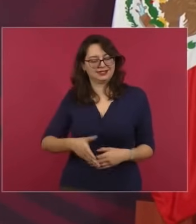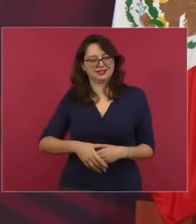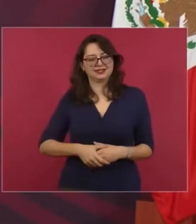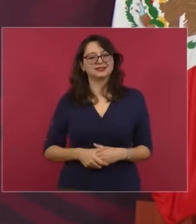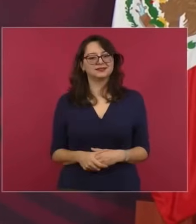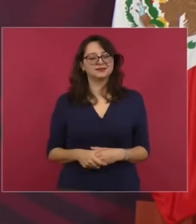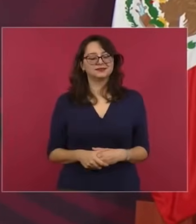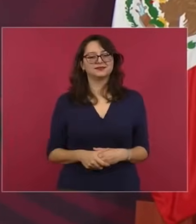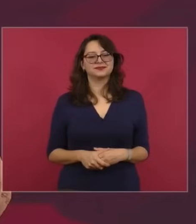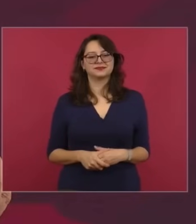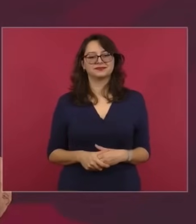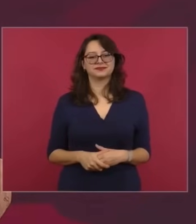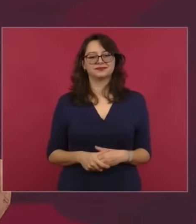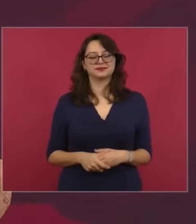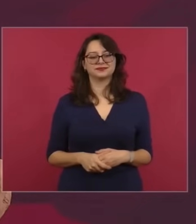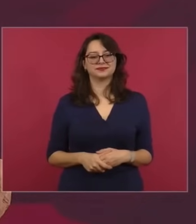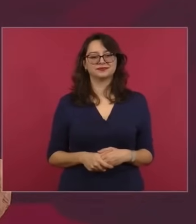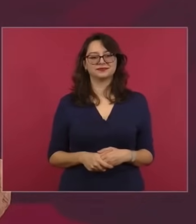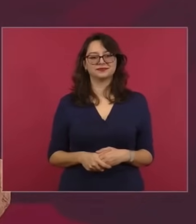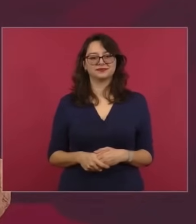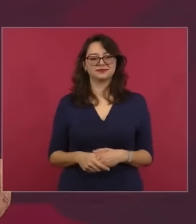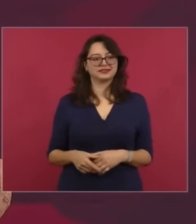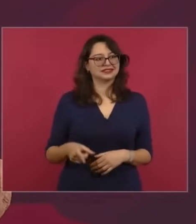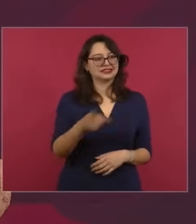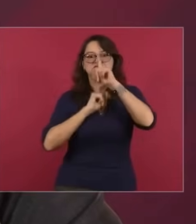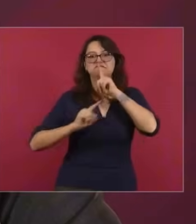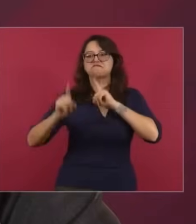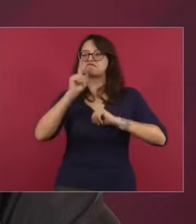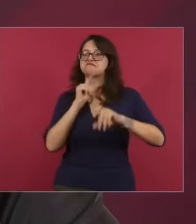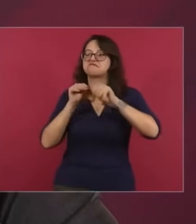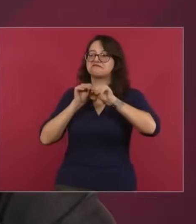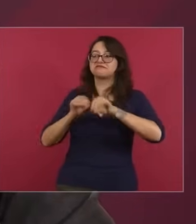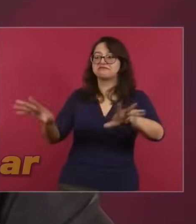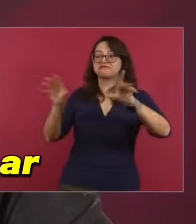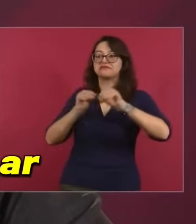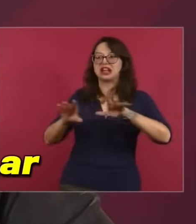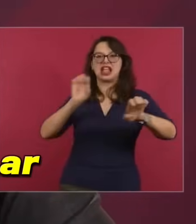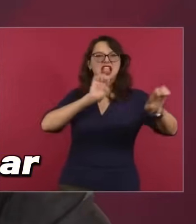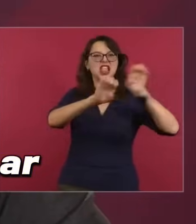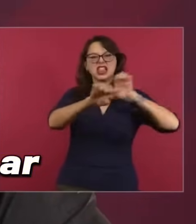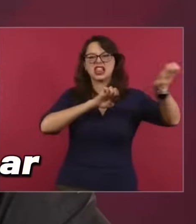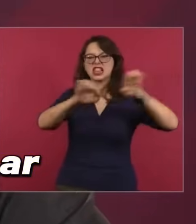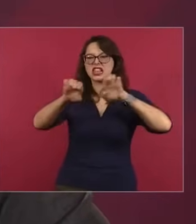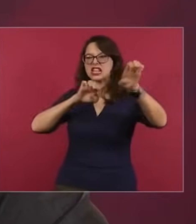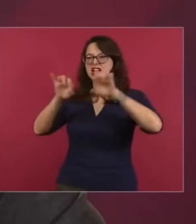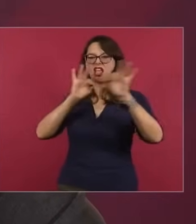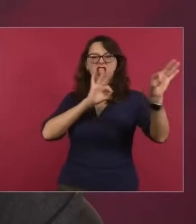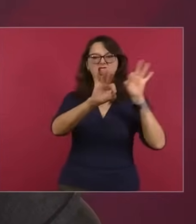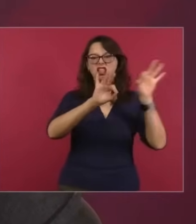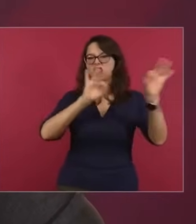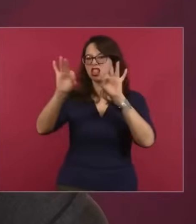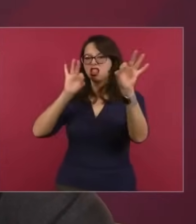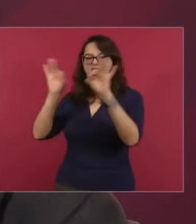porque también le han dado vuelo queriendo engañar,